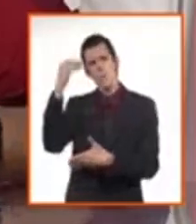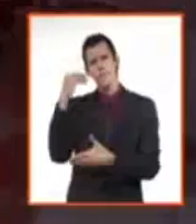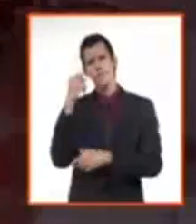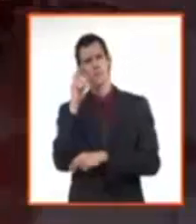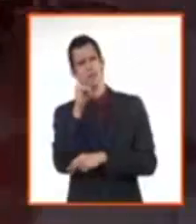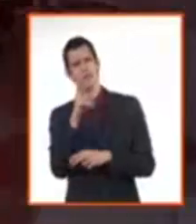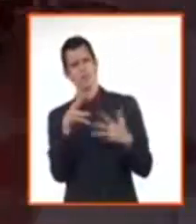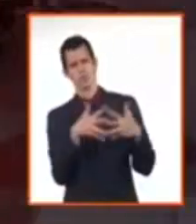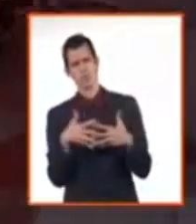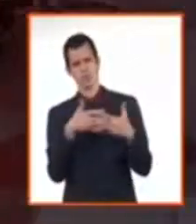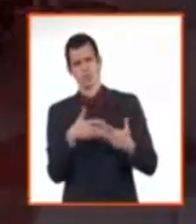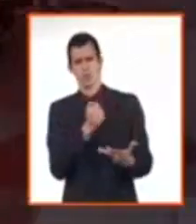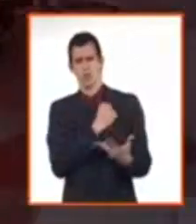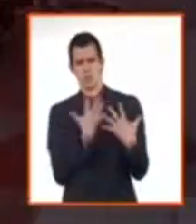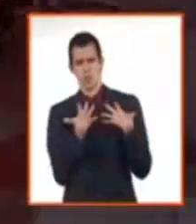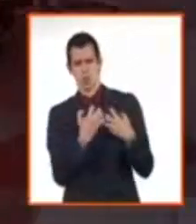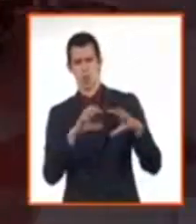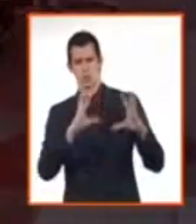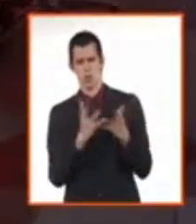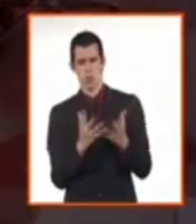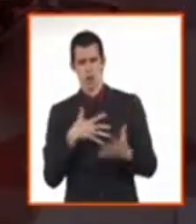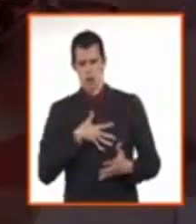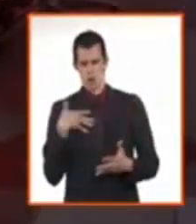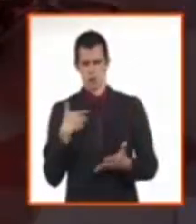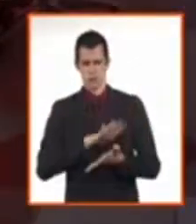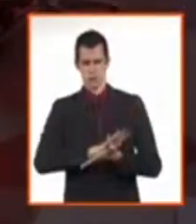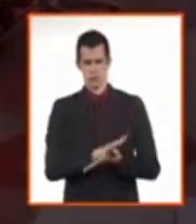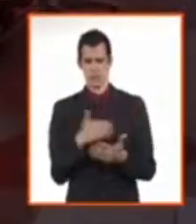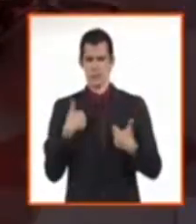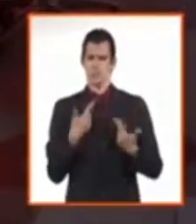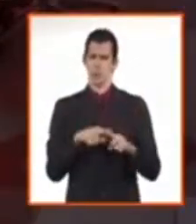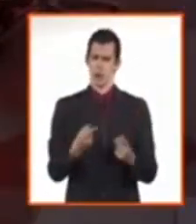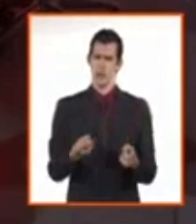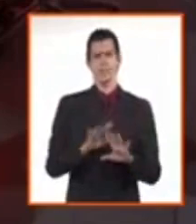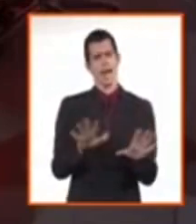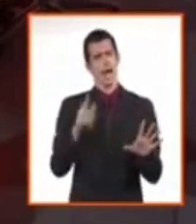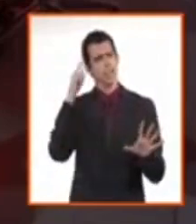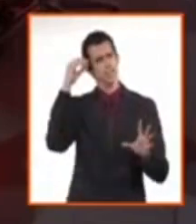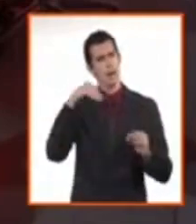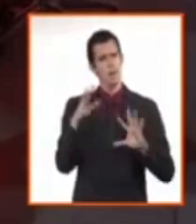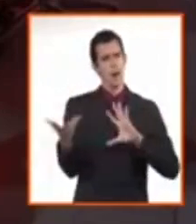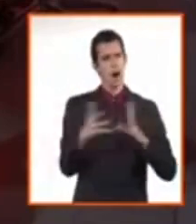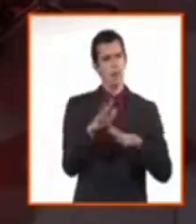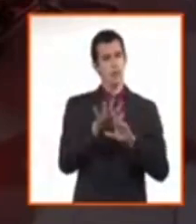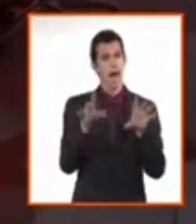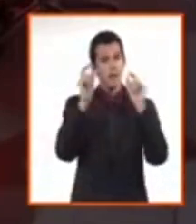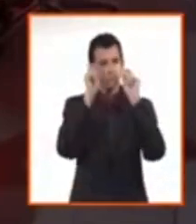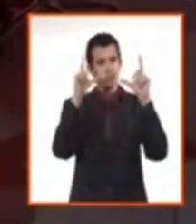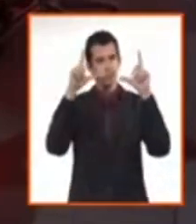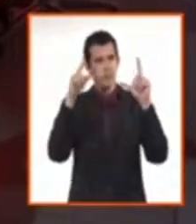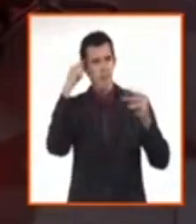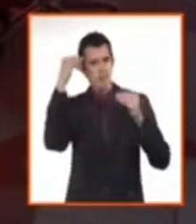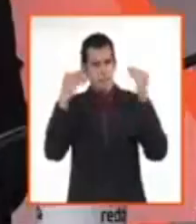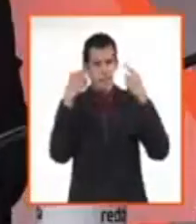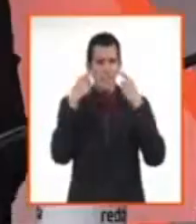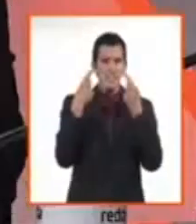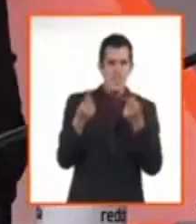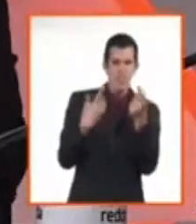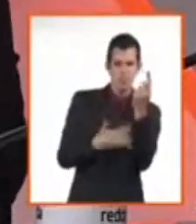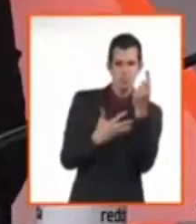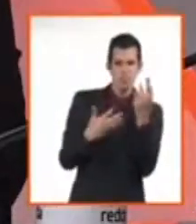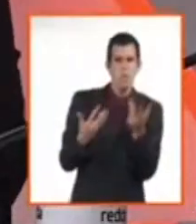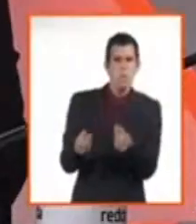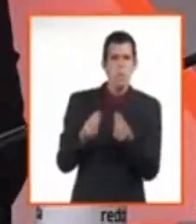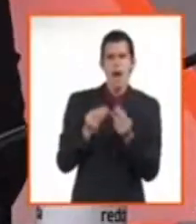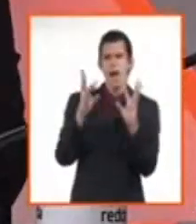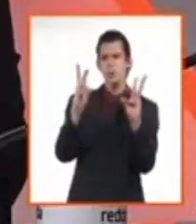sabemos pues por dónde van los tiros allí entonces bueno gracias a la línea de alguien por haber compartido esta visión sobre la cumplas dos cumbres que han